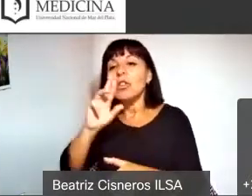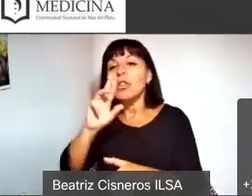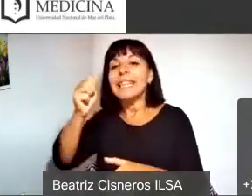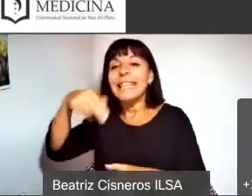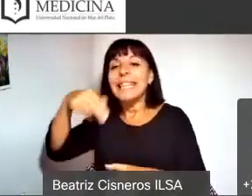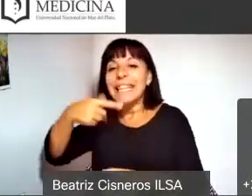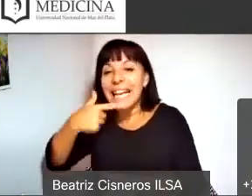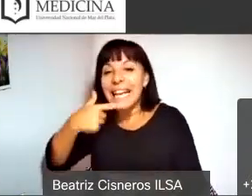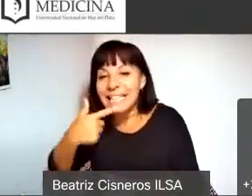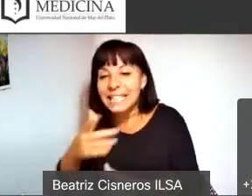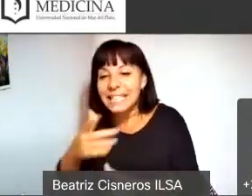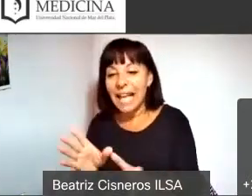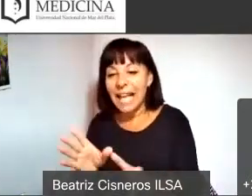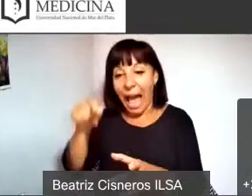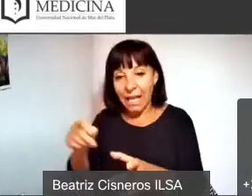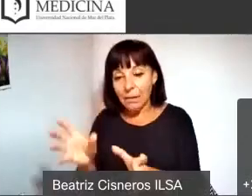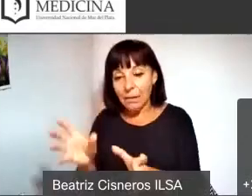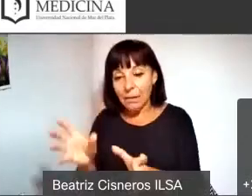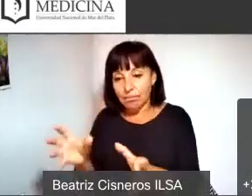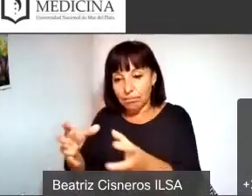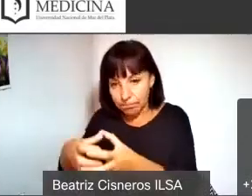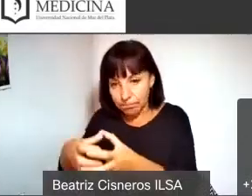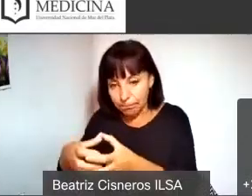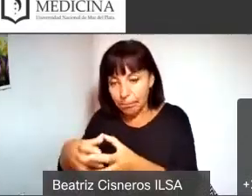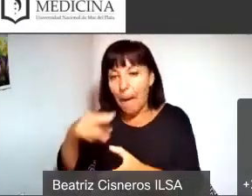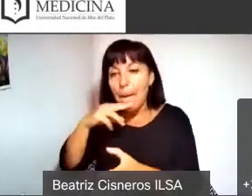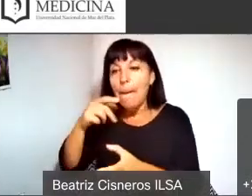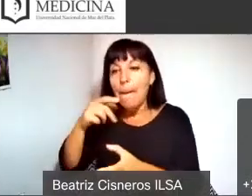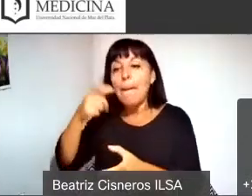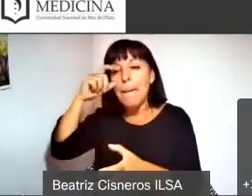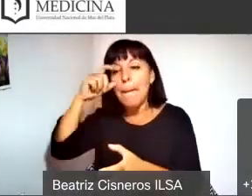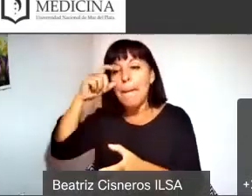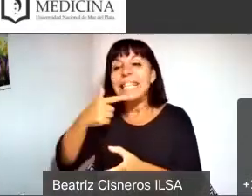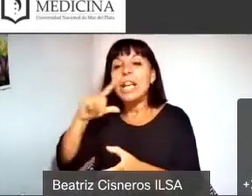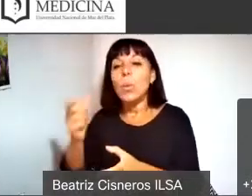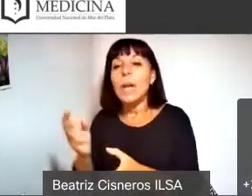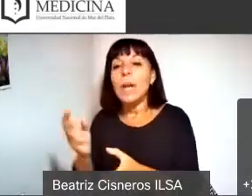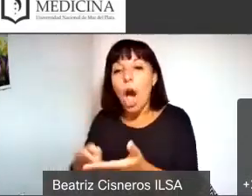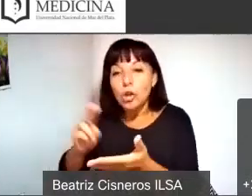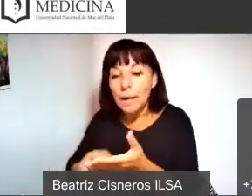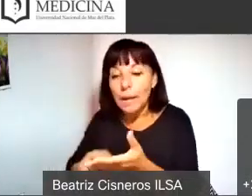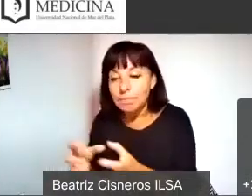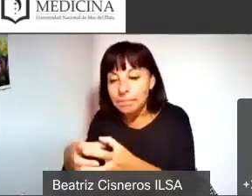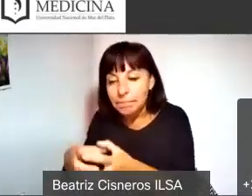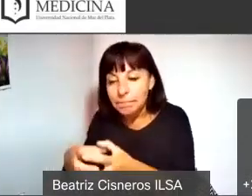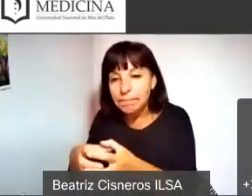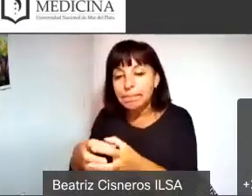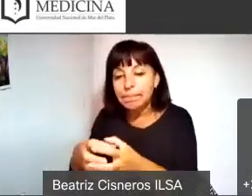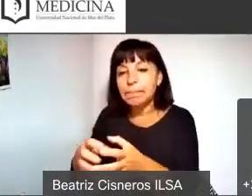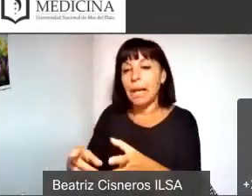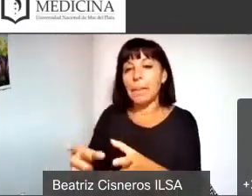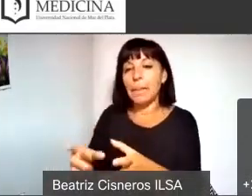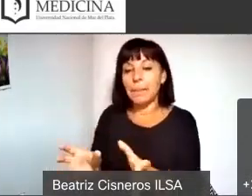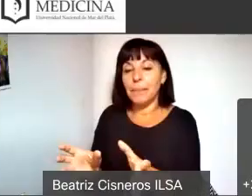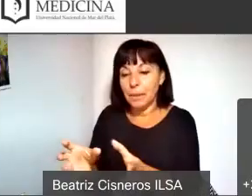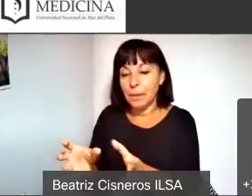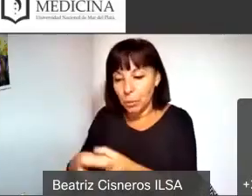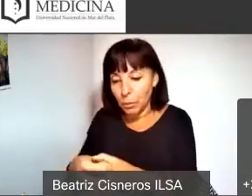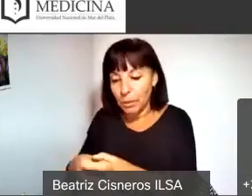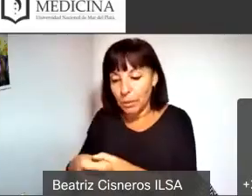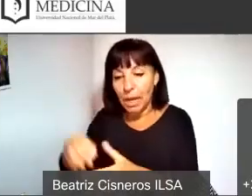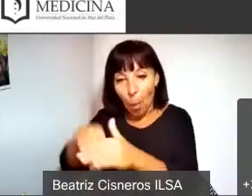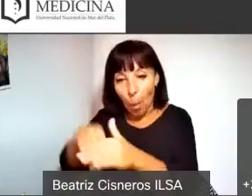ser empaquetadas nuevamente en vesículas y pueden seguir otros destinos. Pueden almacenarse en el